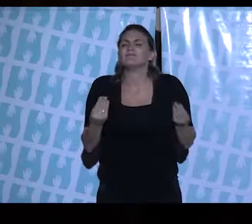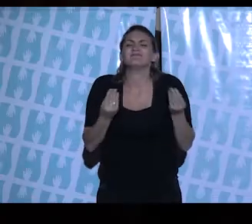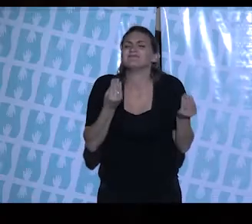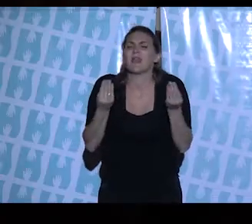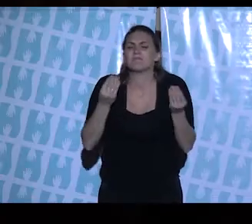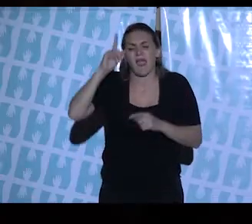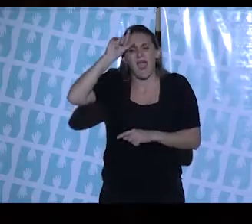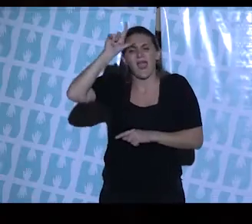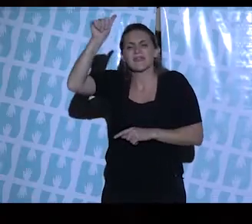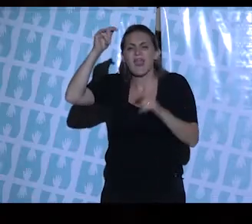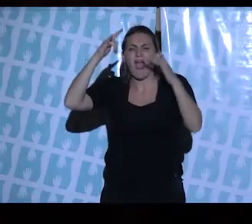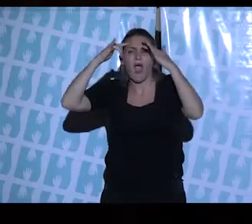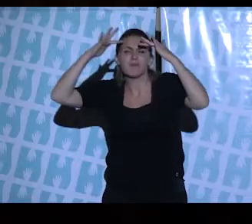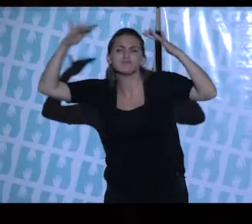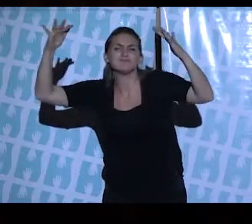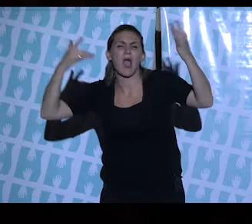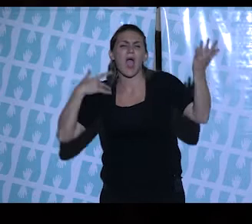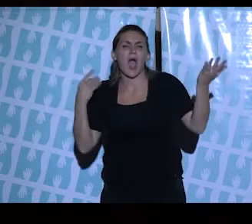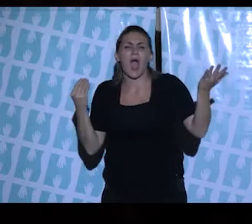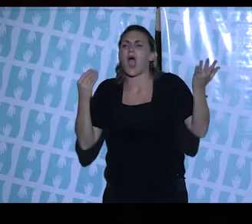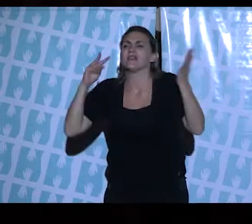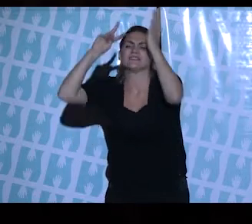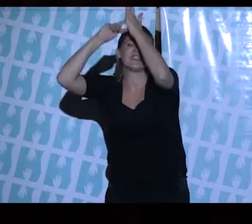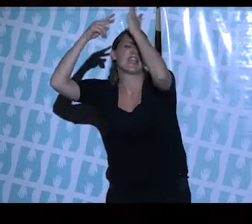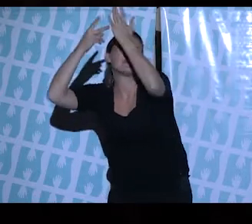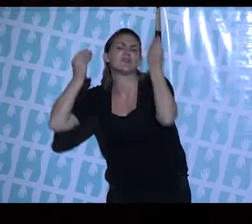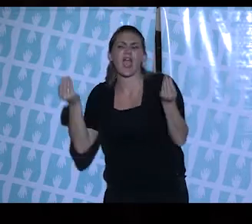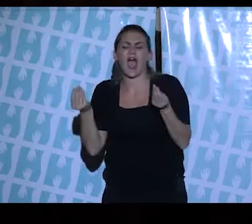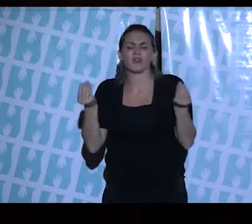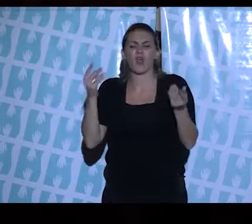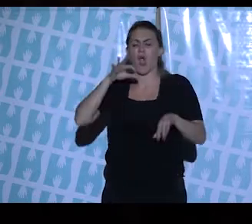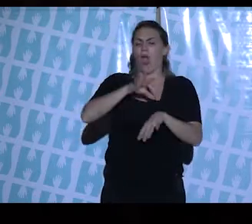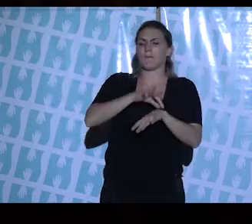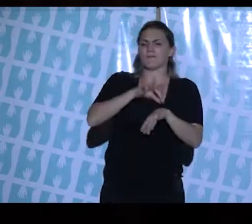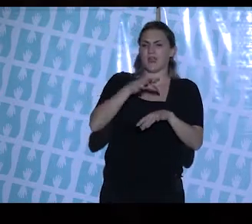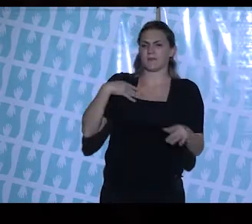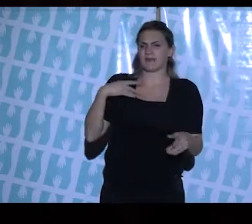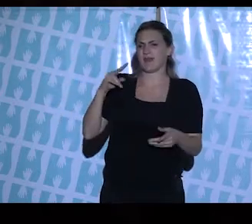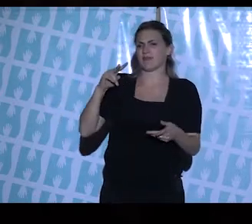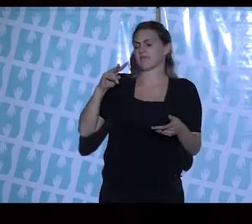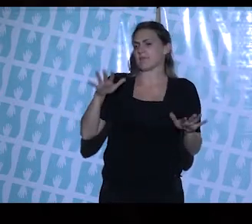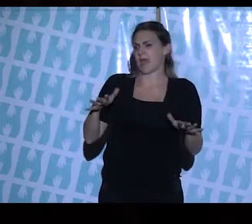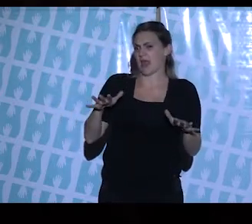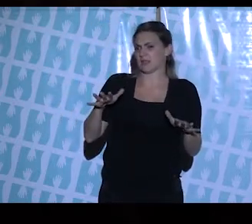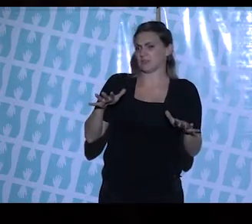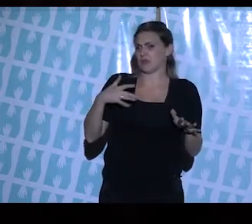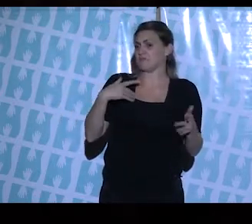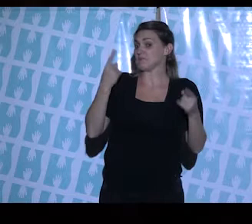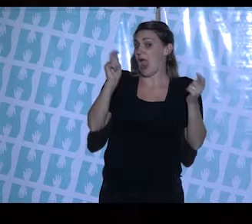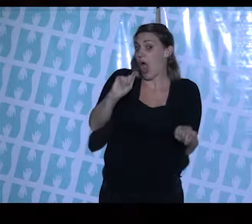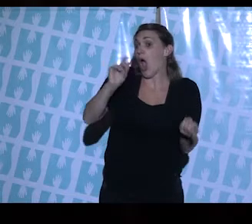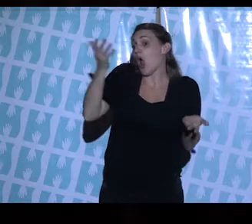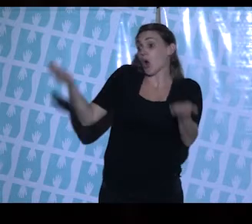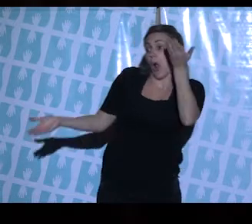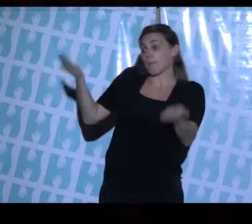que existe acerca de lo que significa la enfermedad de Parkinson en relación al resto de las enfermedades de